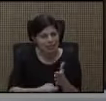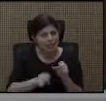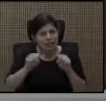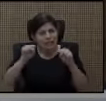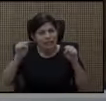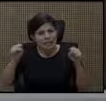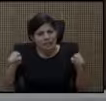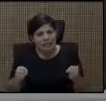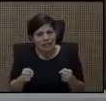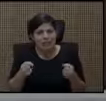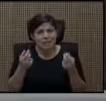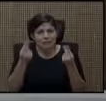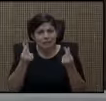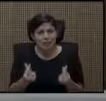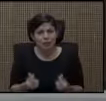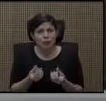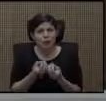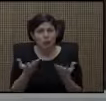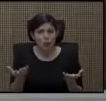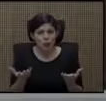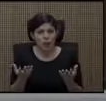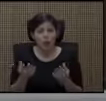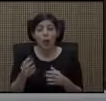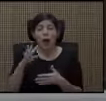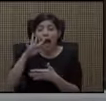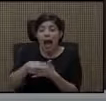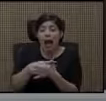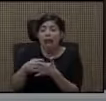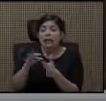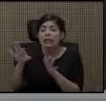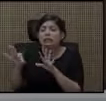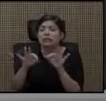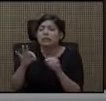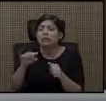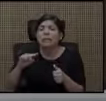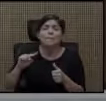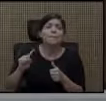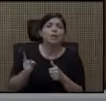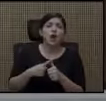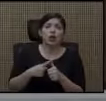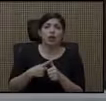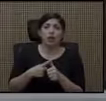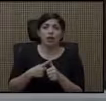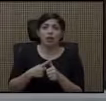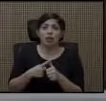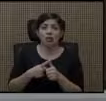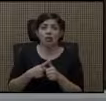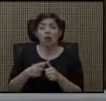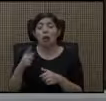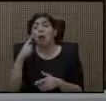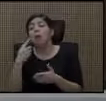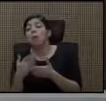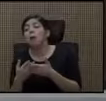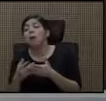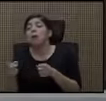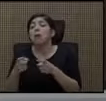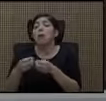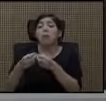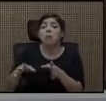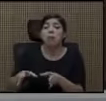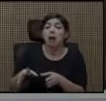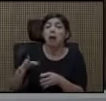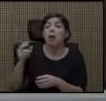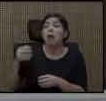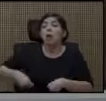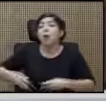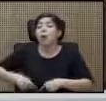y clara priorización de su agenda no hay margen para tanteos indisciplina o